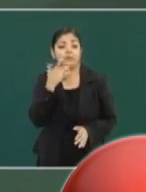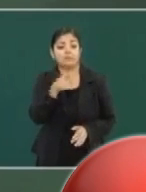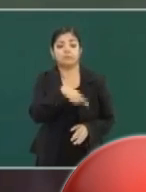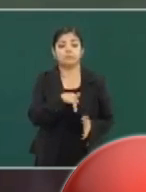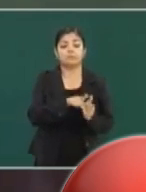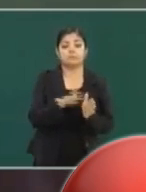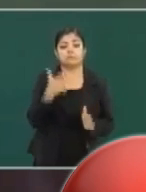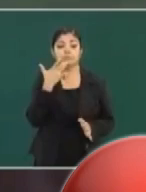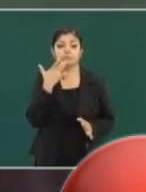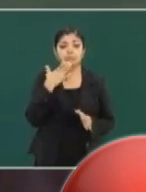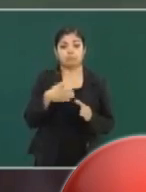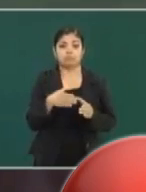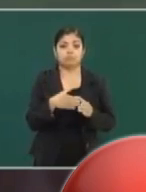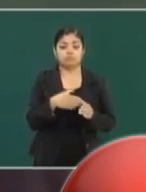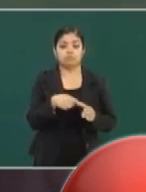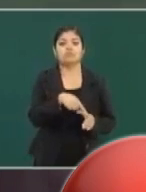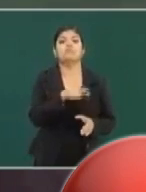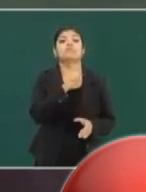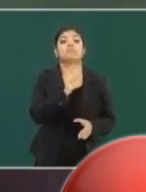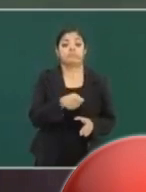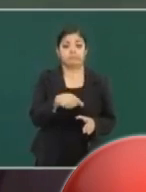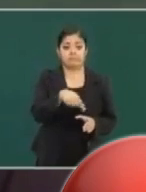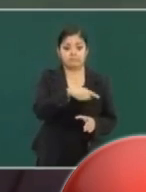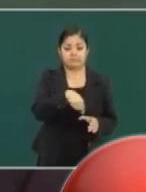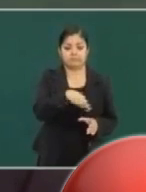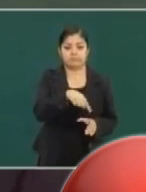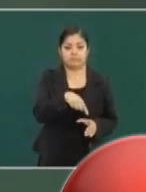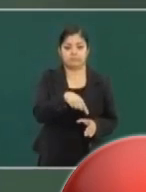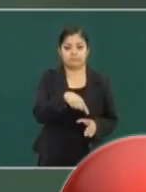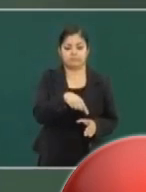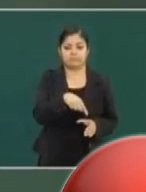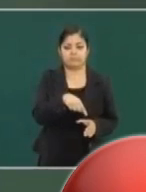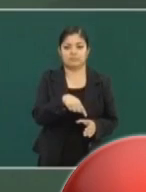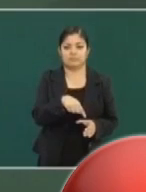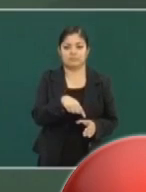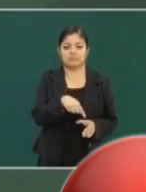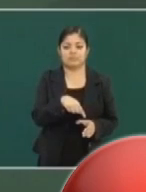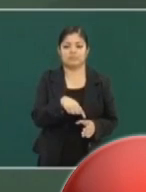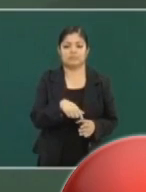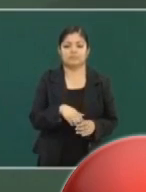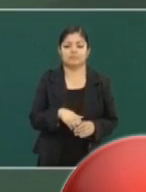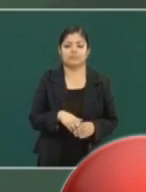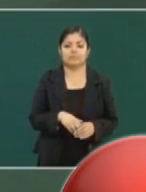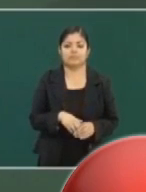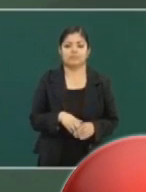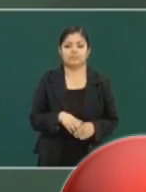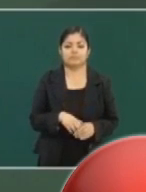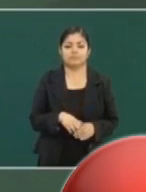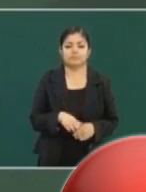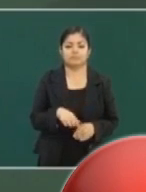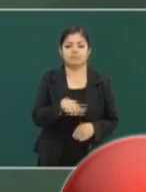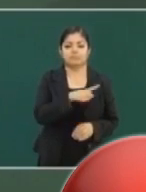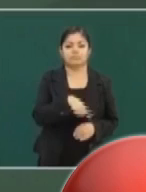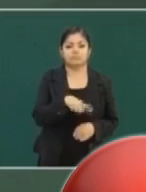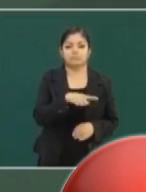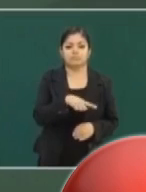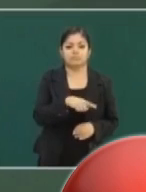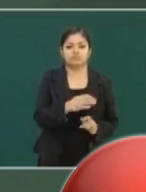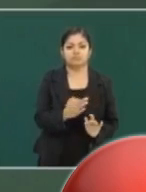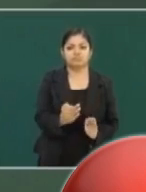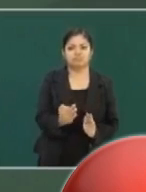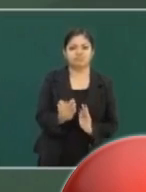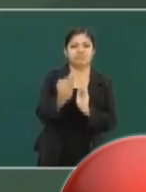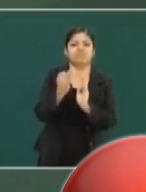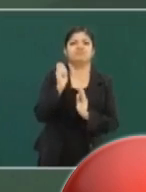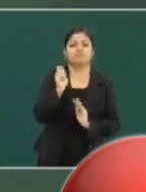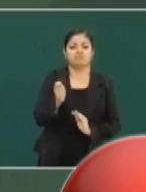prensa que enfrentó a al apóstol de la